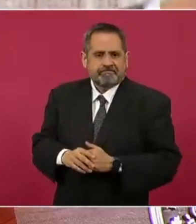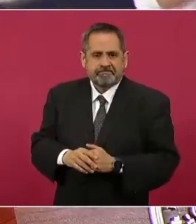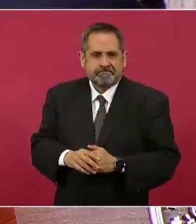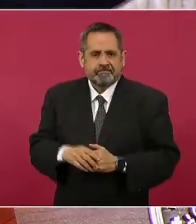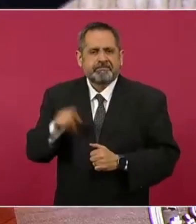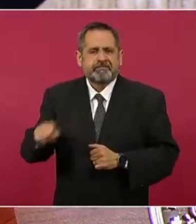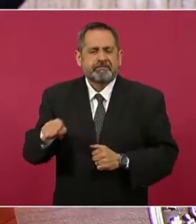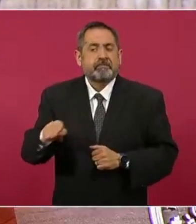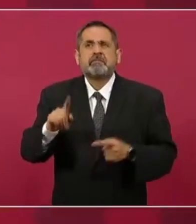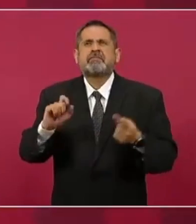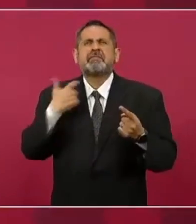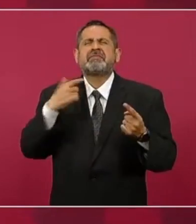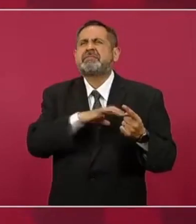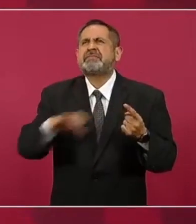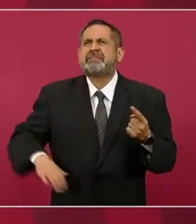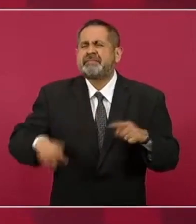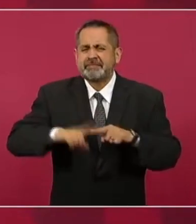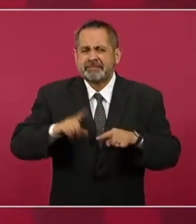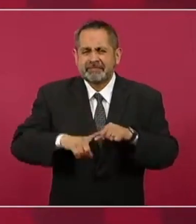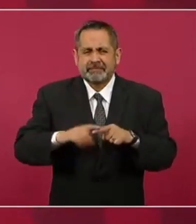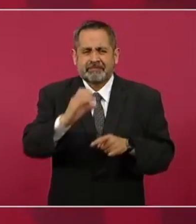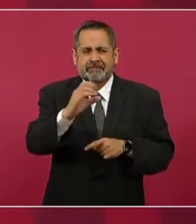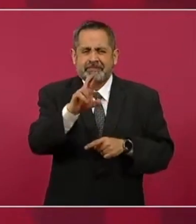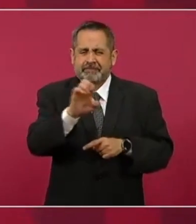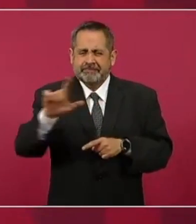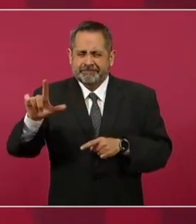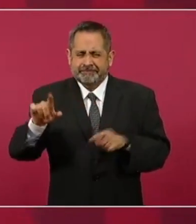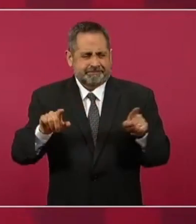y era candidato Krill